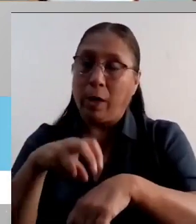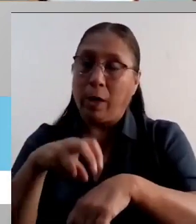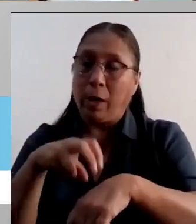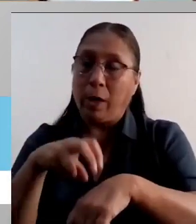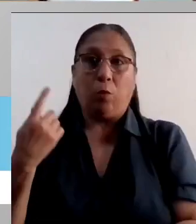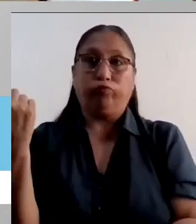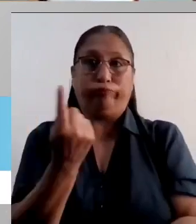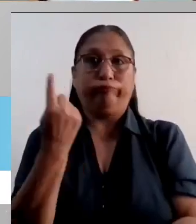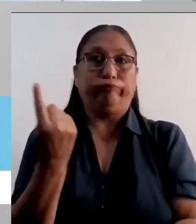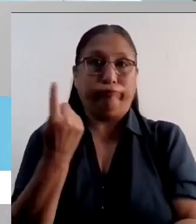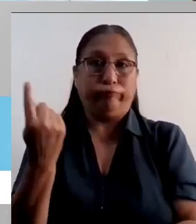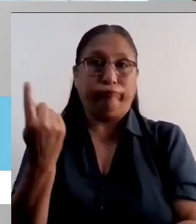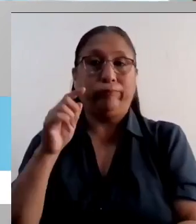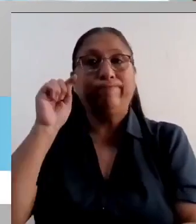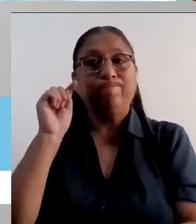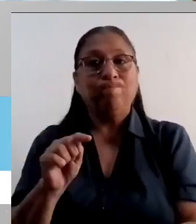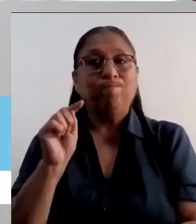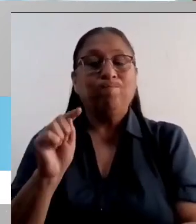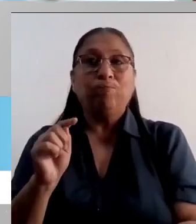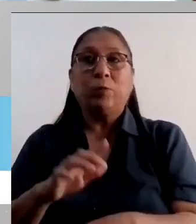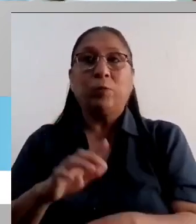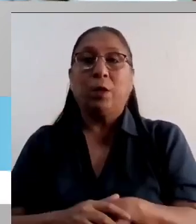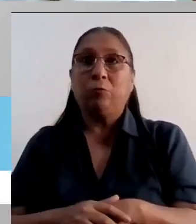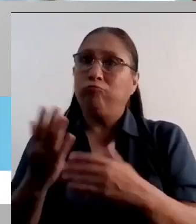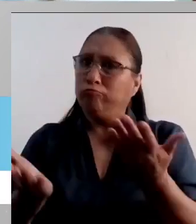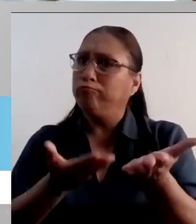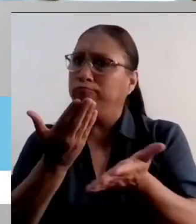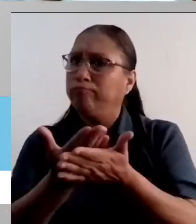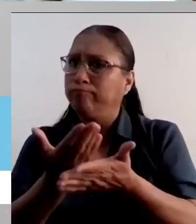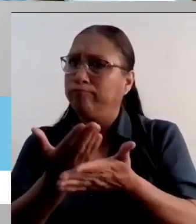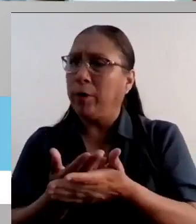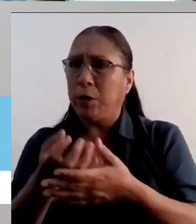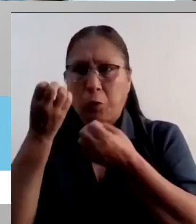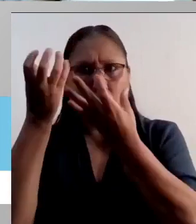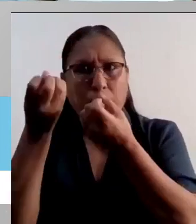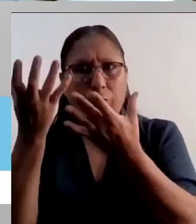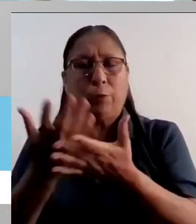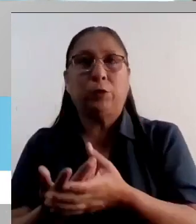nacional. Asimismo, quizás ahí brindarles un dato, ¿no? En los